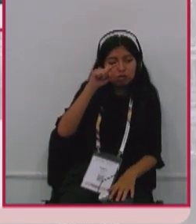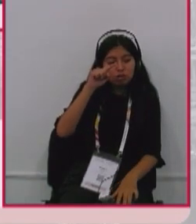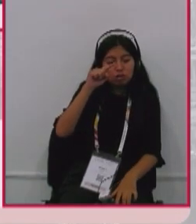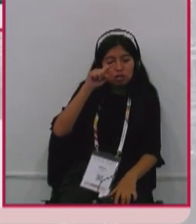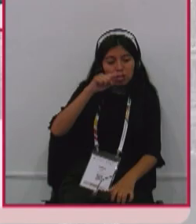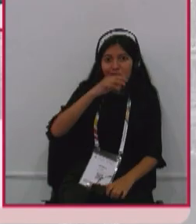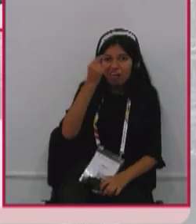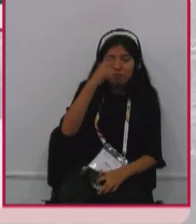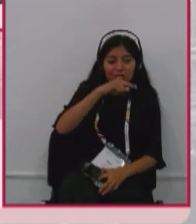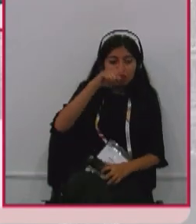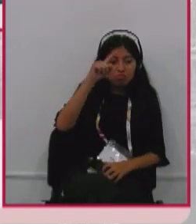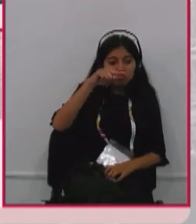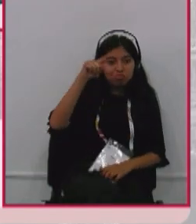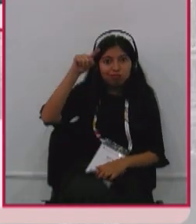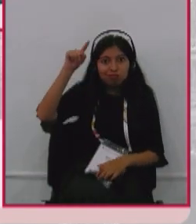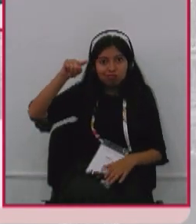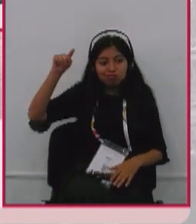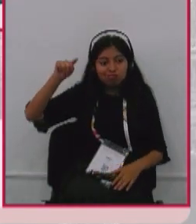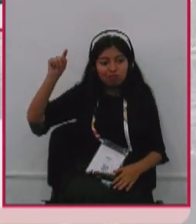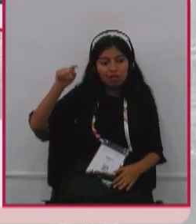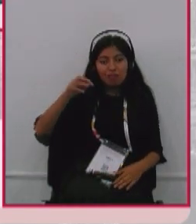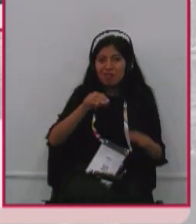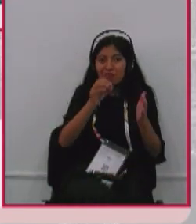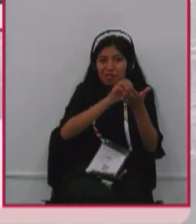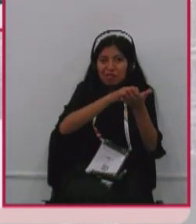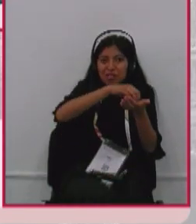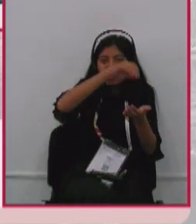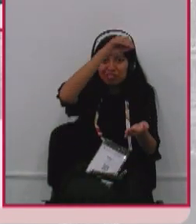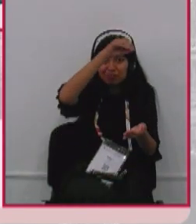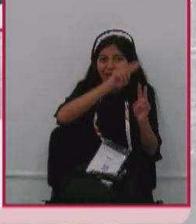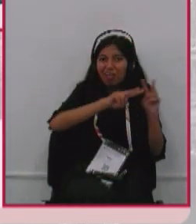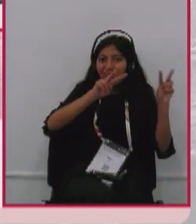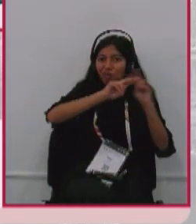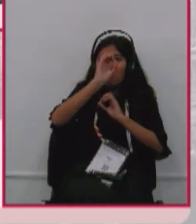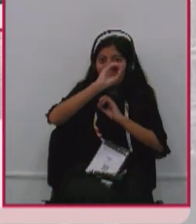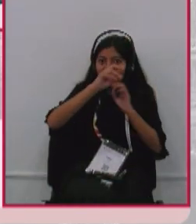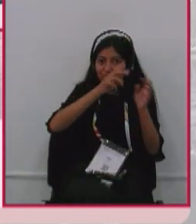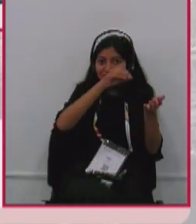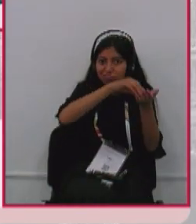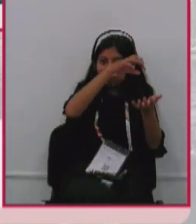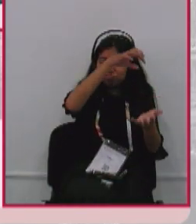incrementa los valores de oro en la solución. Les decía que es súper rápido, ¿no?